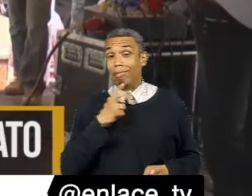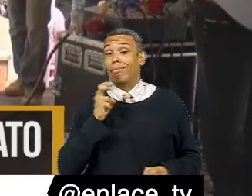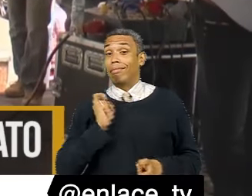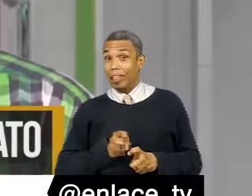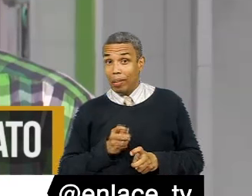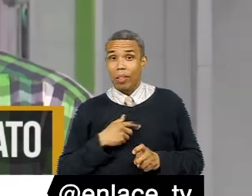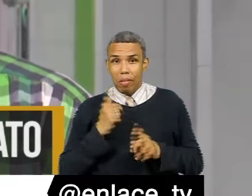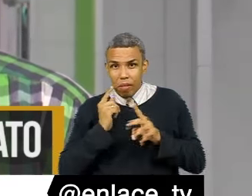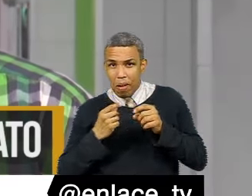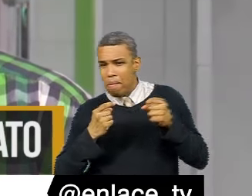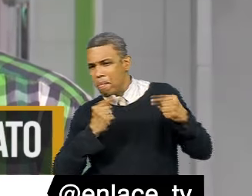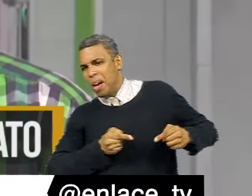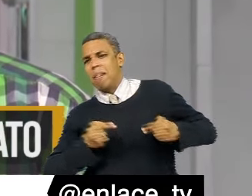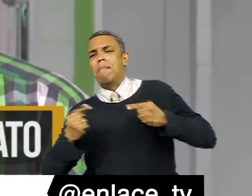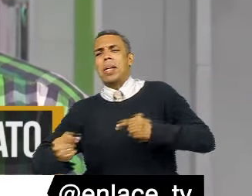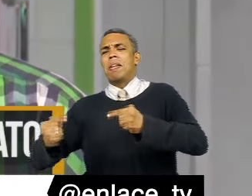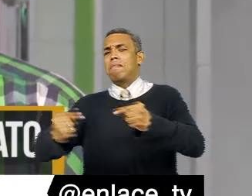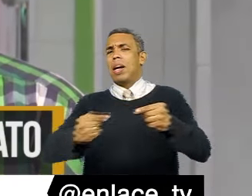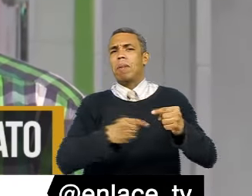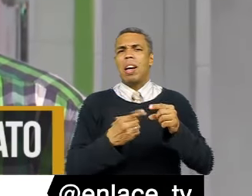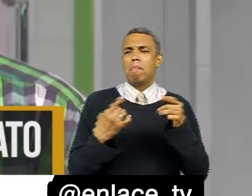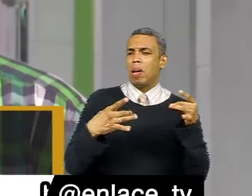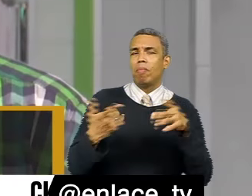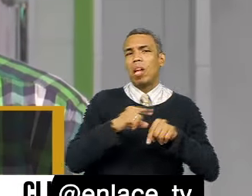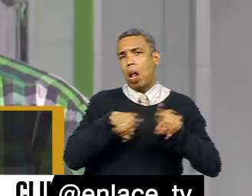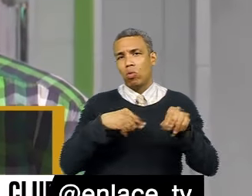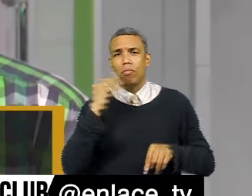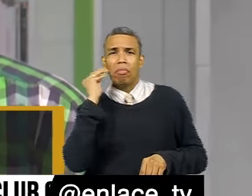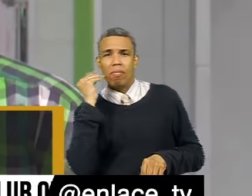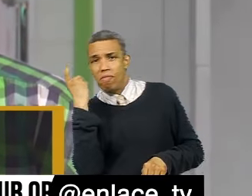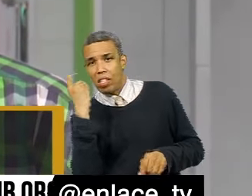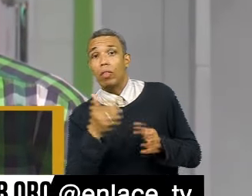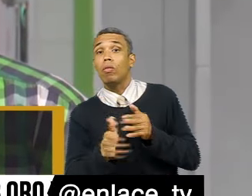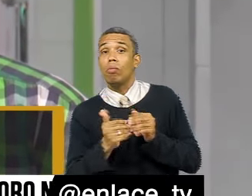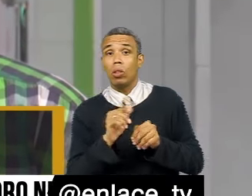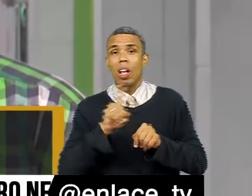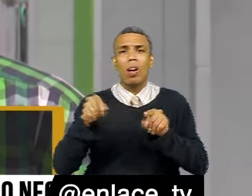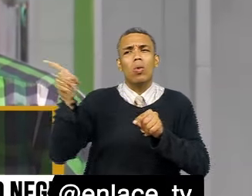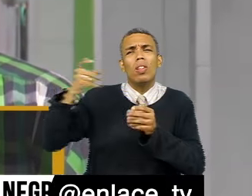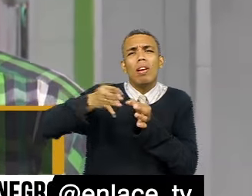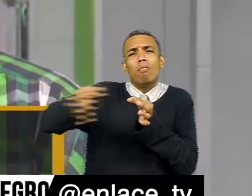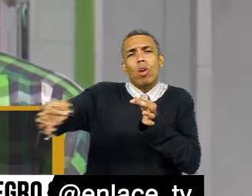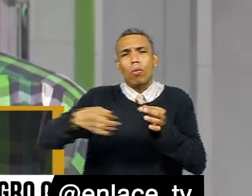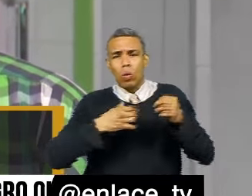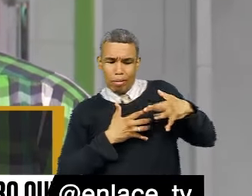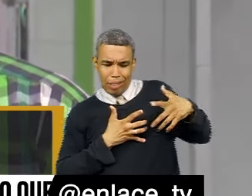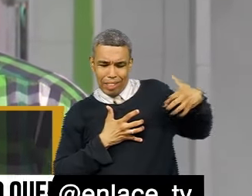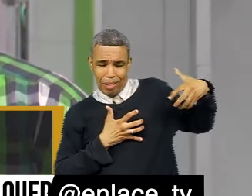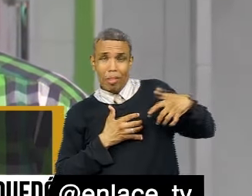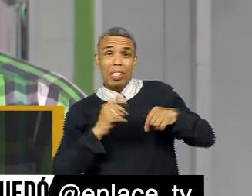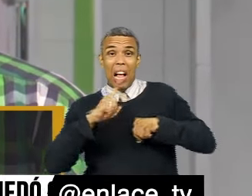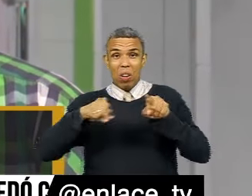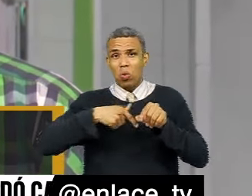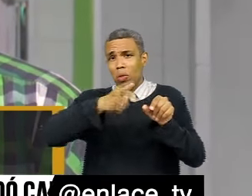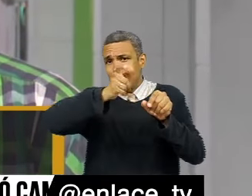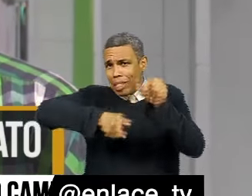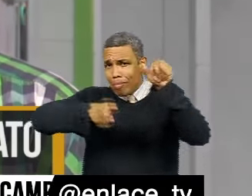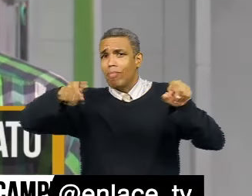reñida, y igualmente está el aficionado, la categoría aficionado, hay varios reyes de Valledupar ahí inscritos. La categoría juvenil también